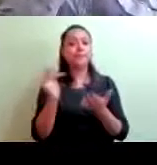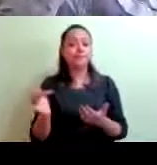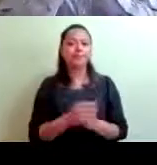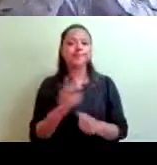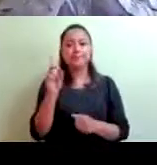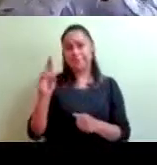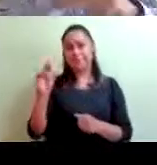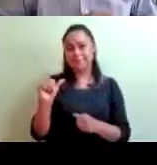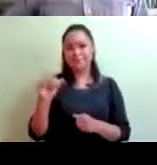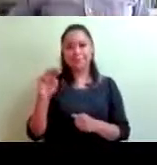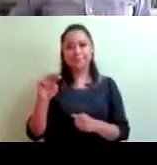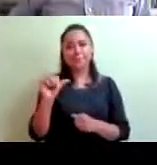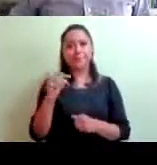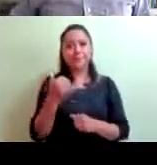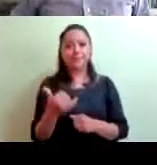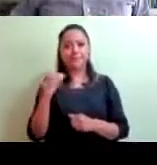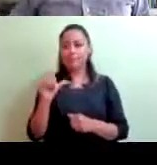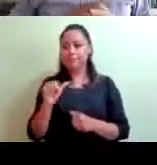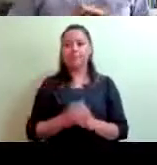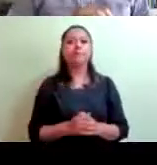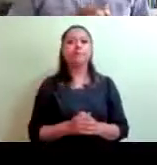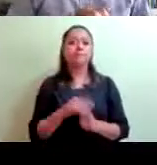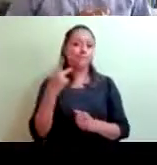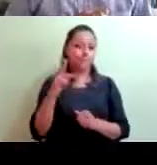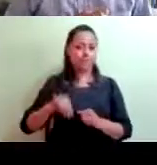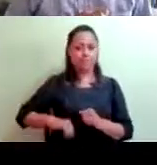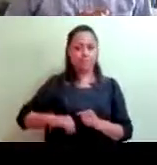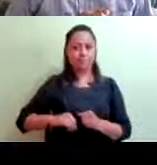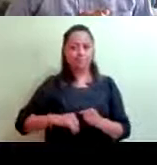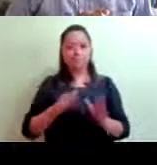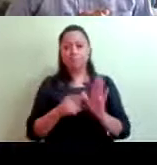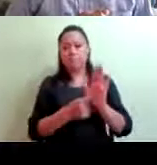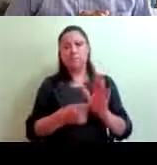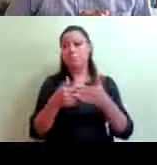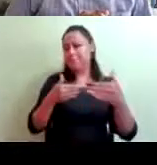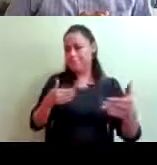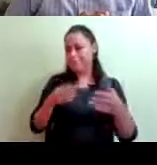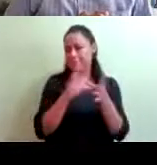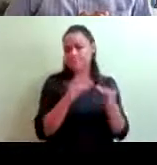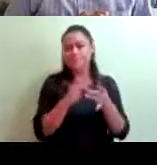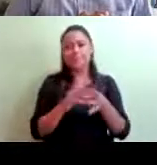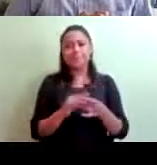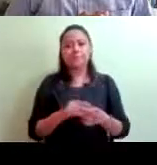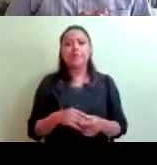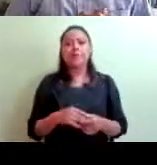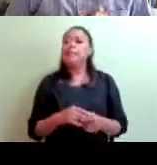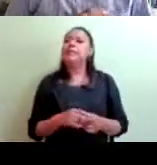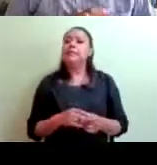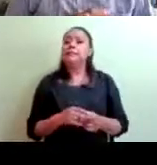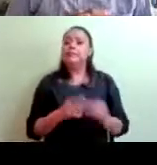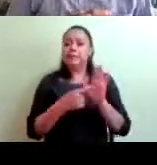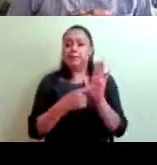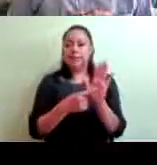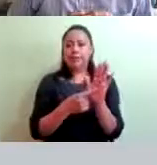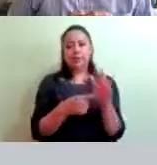tan interesante presentación. Antes de pasar al siguiente ponente, una breve reflexión. Creo que aborda de manera